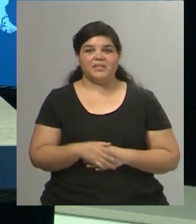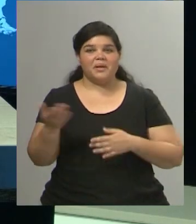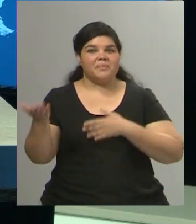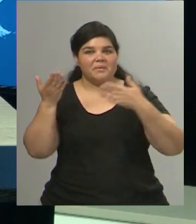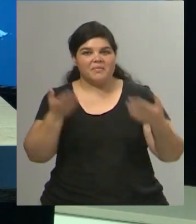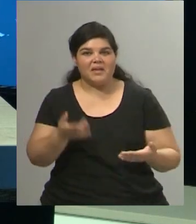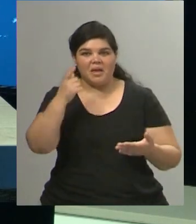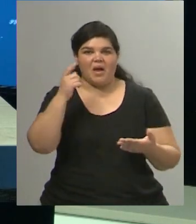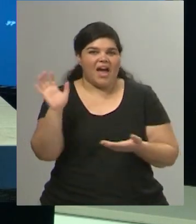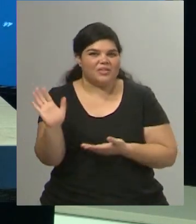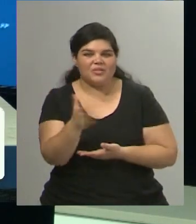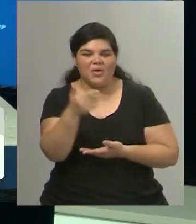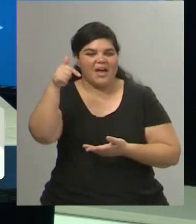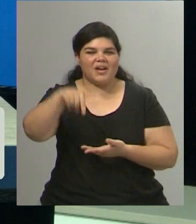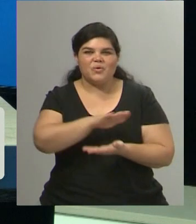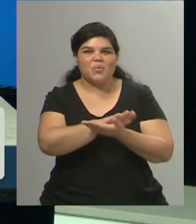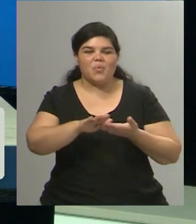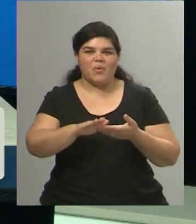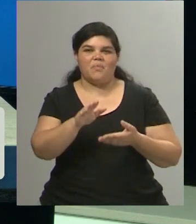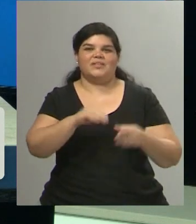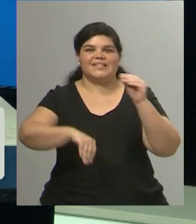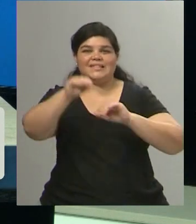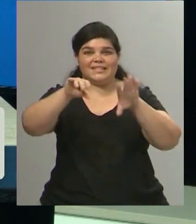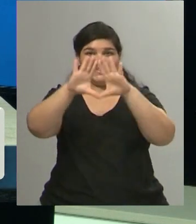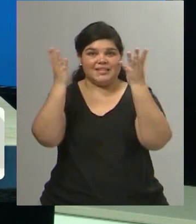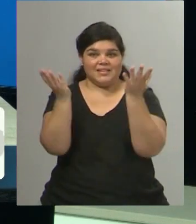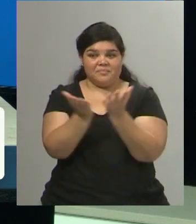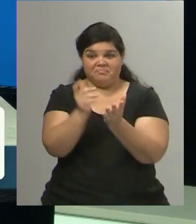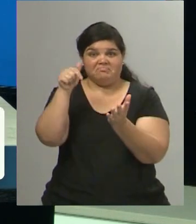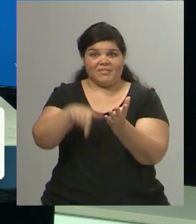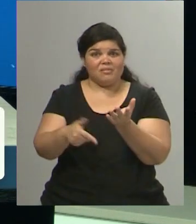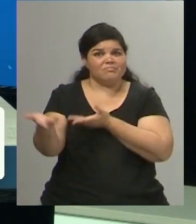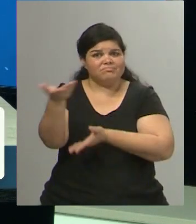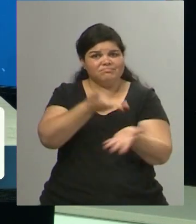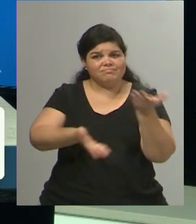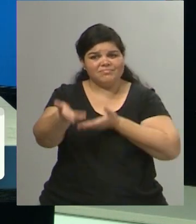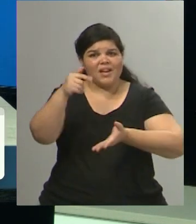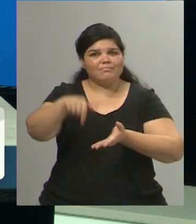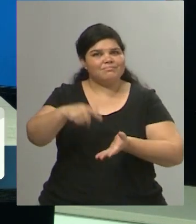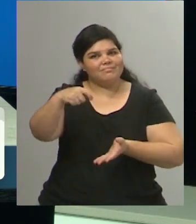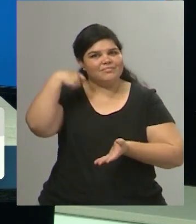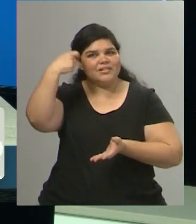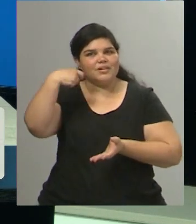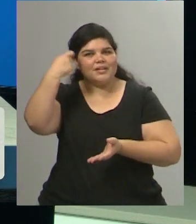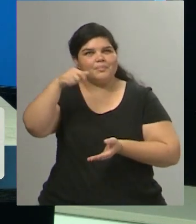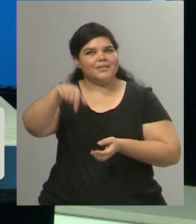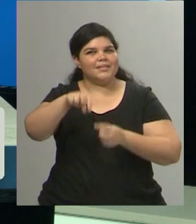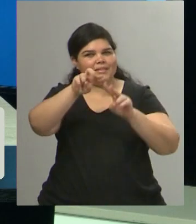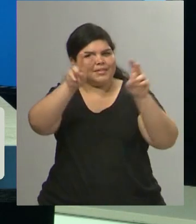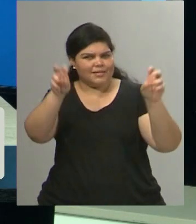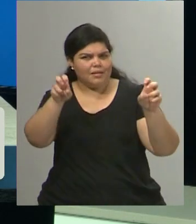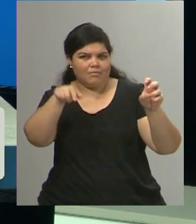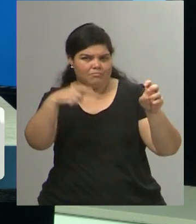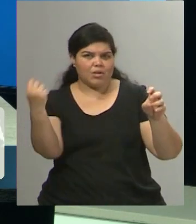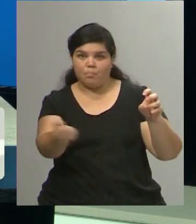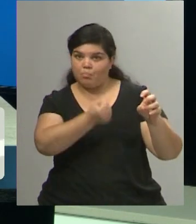Bienvenidas, bienvenidos a esta nueva edición de Chat Internacional. Aquí estamos para compartir un programa en el cual hoy vamos a desarrollar un tema muy importante